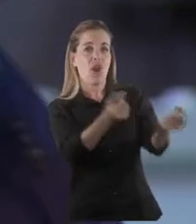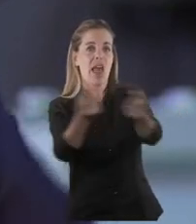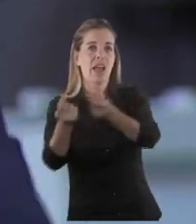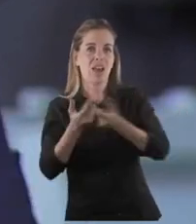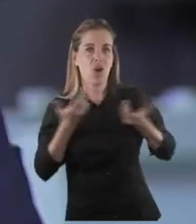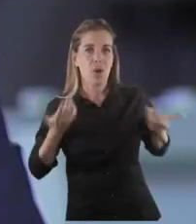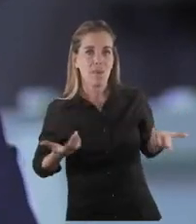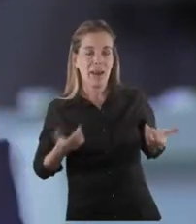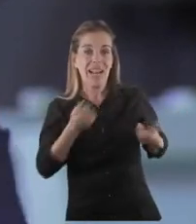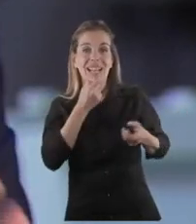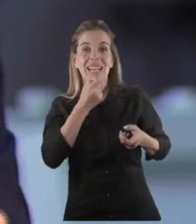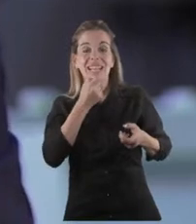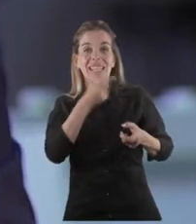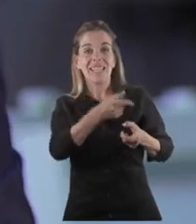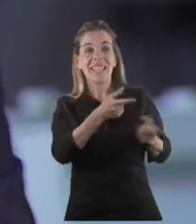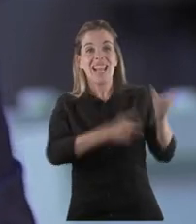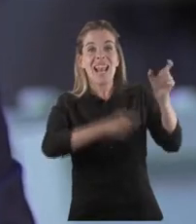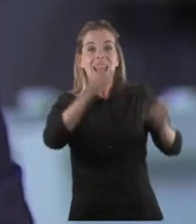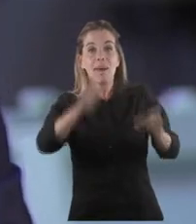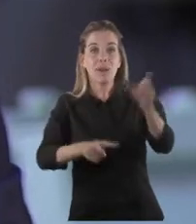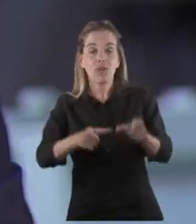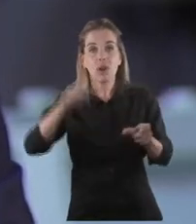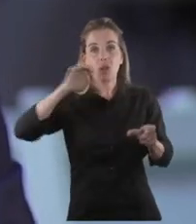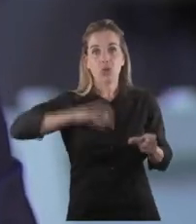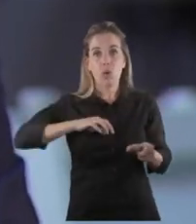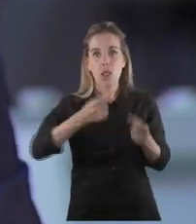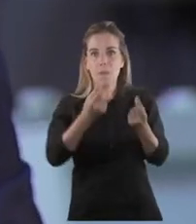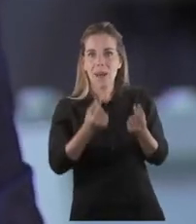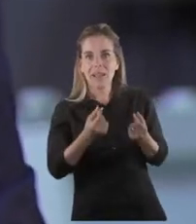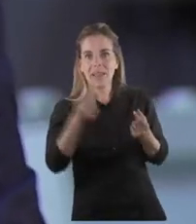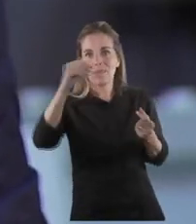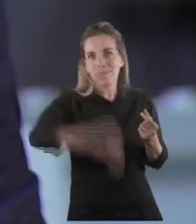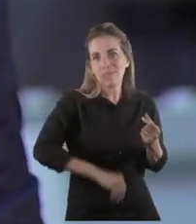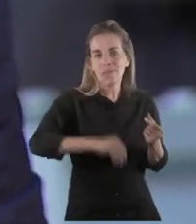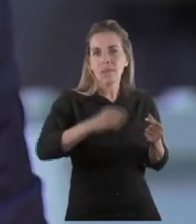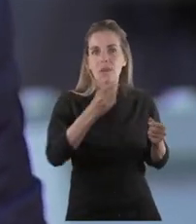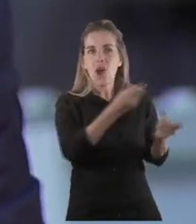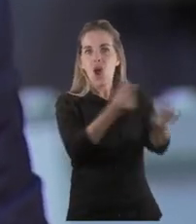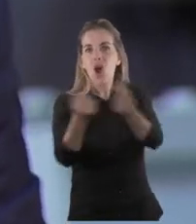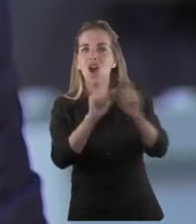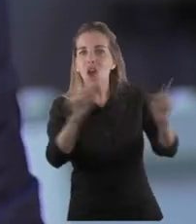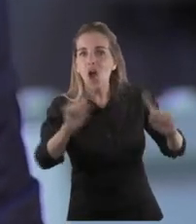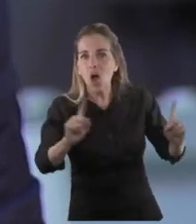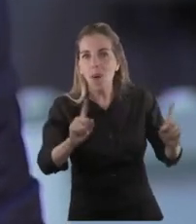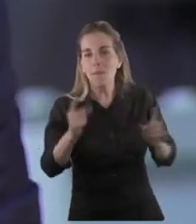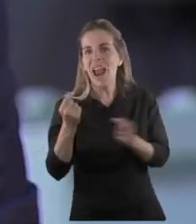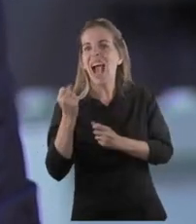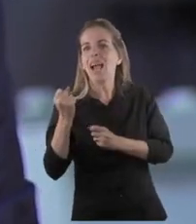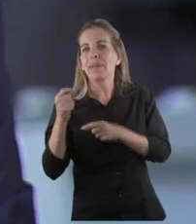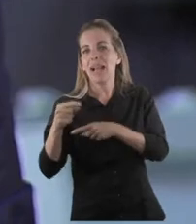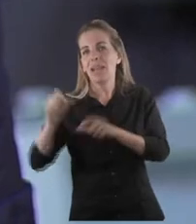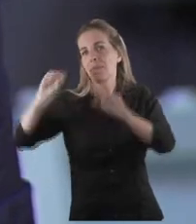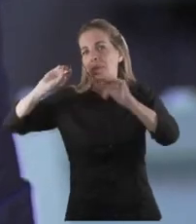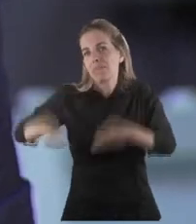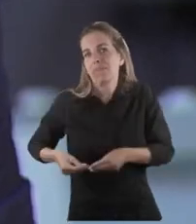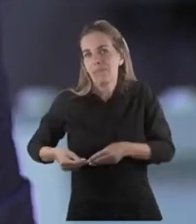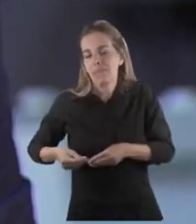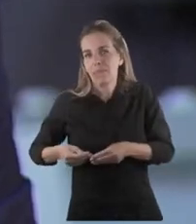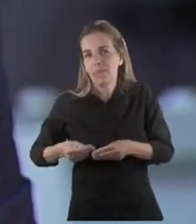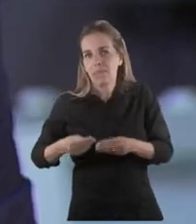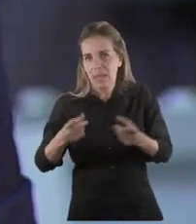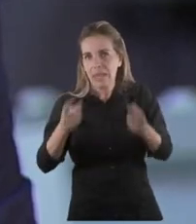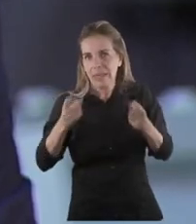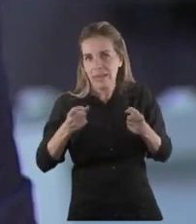sin consumidores es un capitalismo que se muere. Es un capitalismo que todos los días se pega un tiro en el pie.